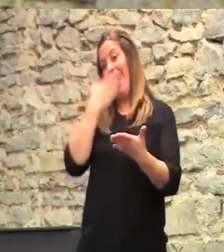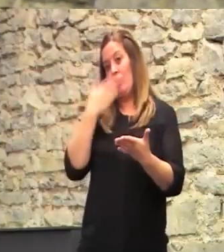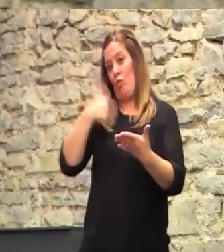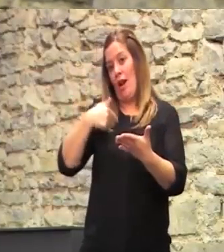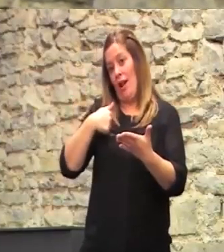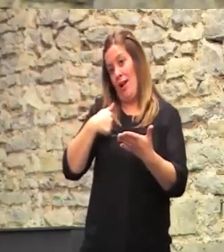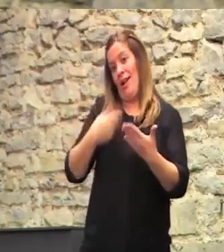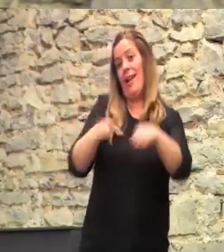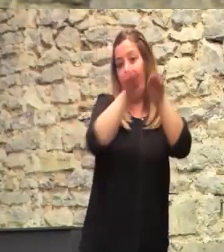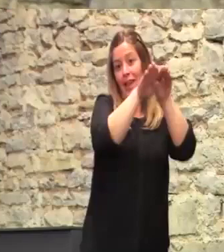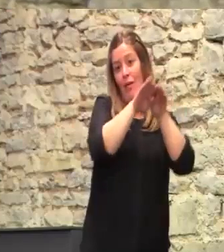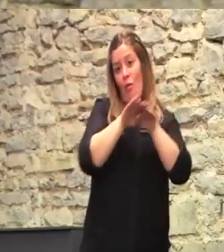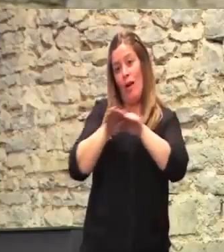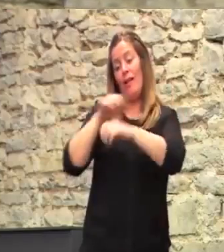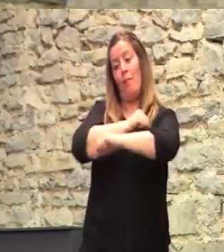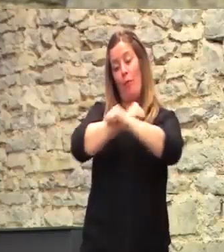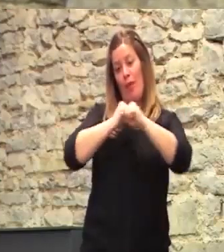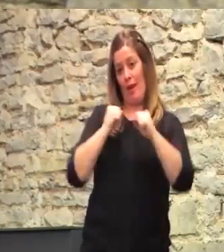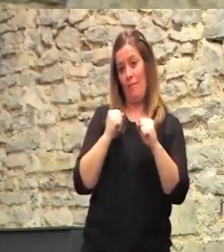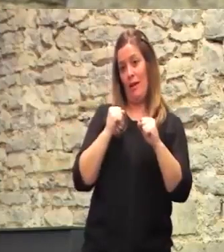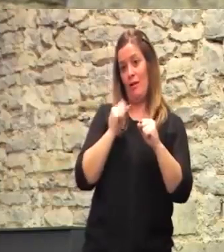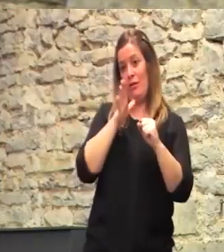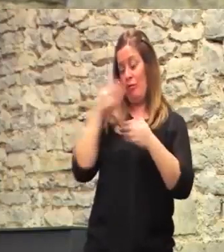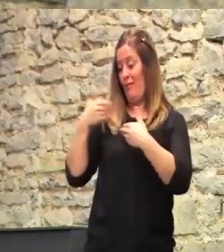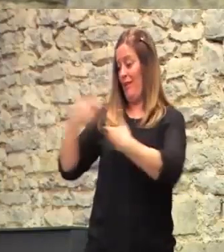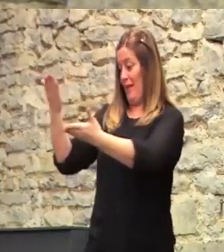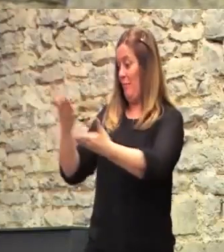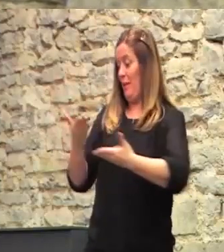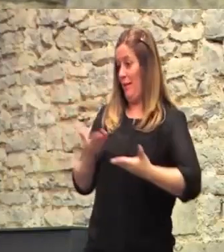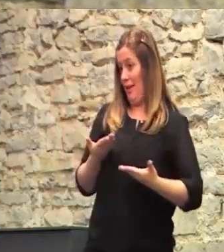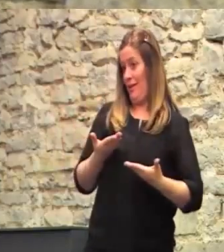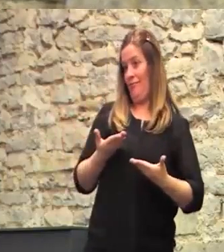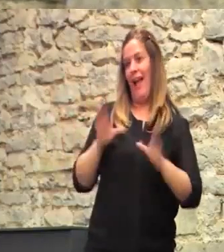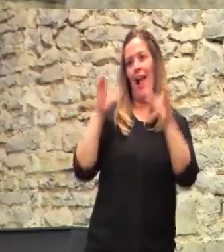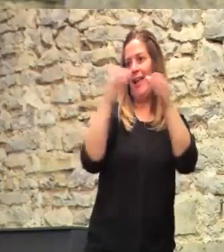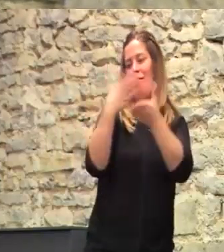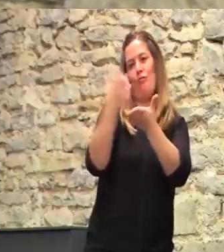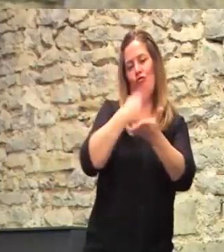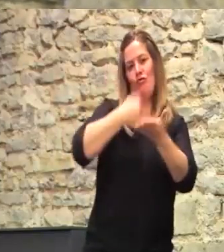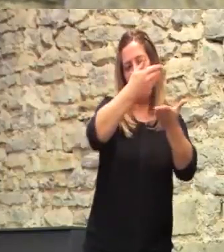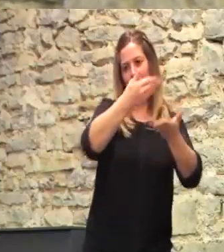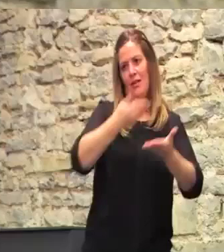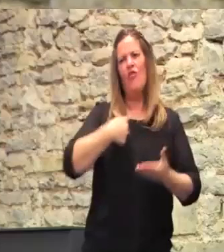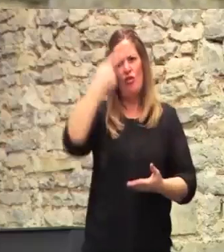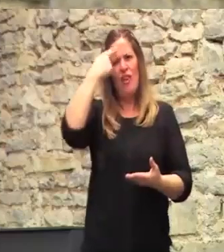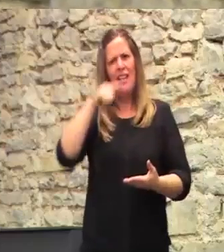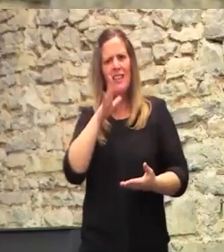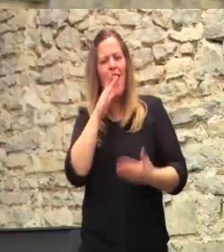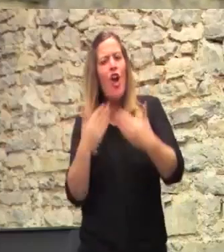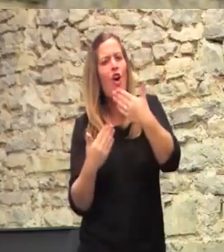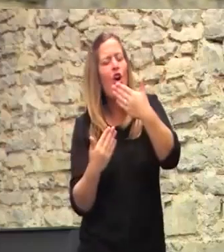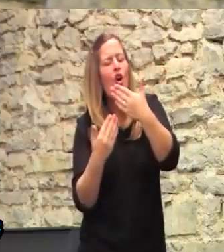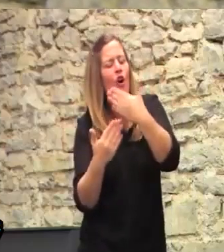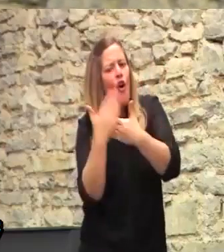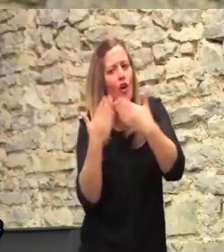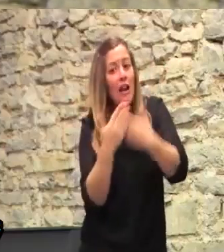para la igualdad y el empoderamiento gracias a hilo mayo y todo su equipo se lo que hay detrás de estos eventos que parecen así tan